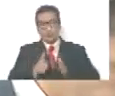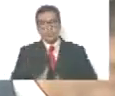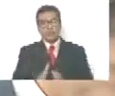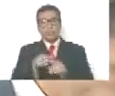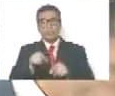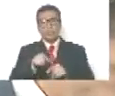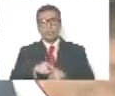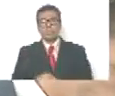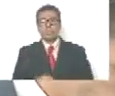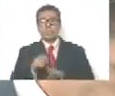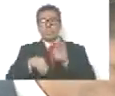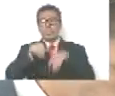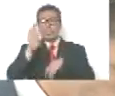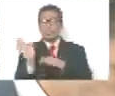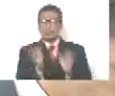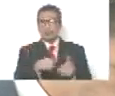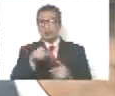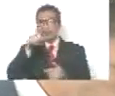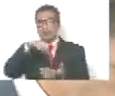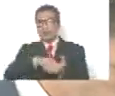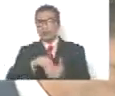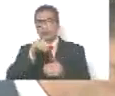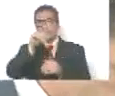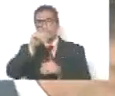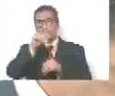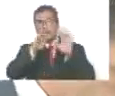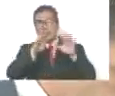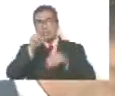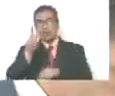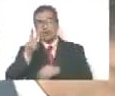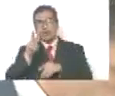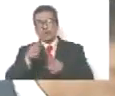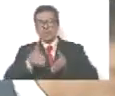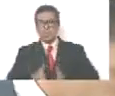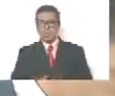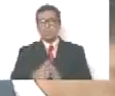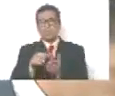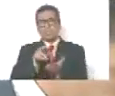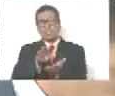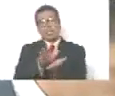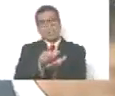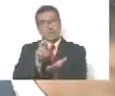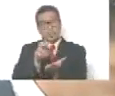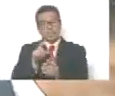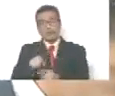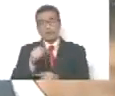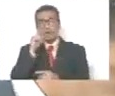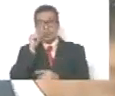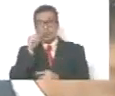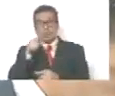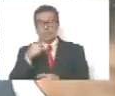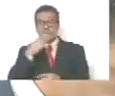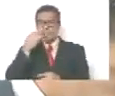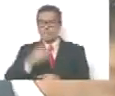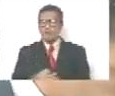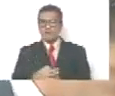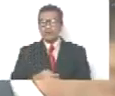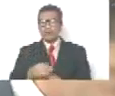14 de marzo del año de 1902, nace en Nueva Esparta. Y es un hombre, definitivamente un hombre